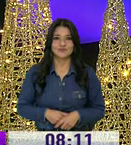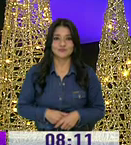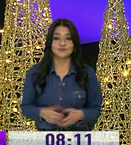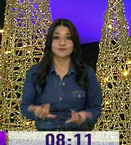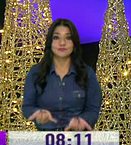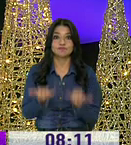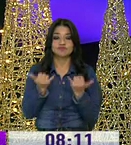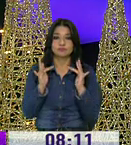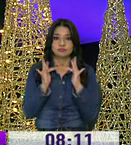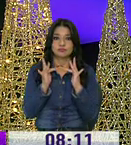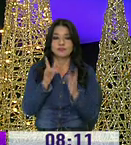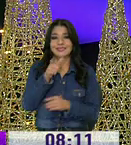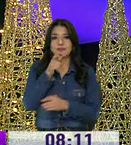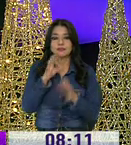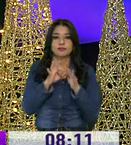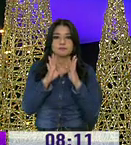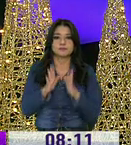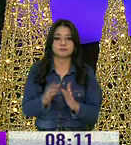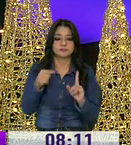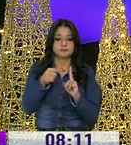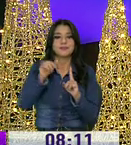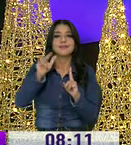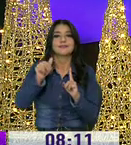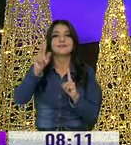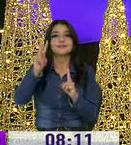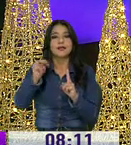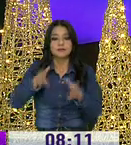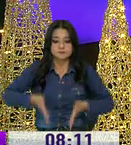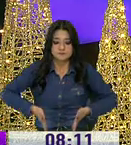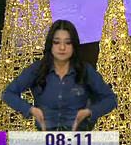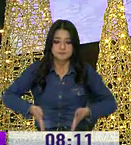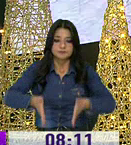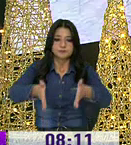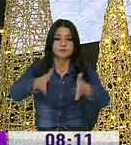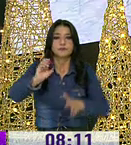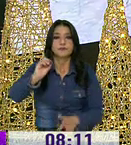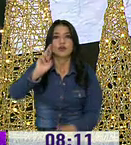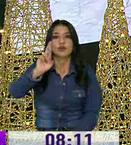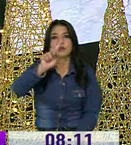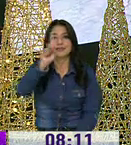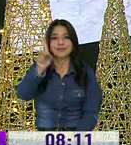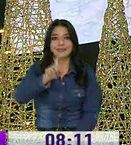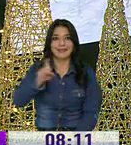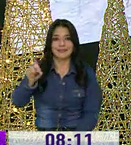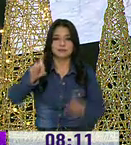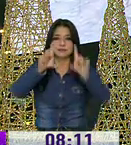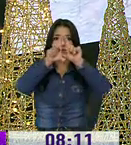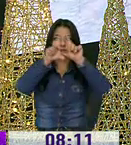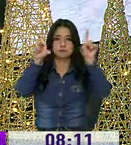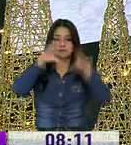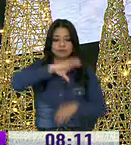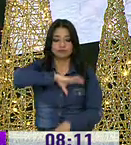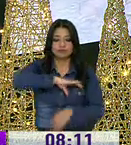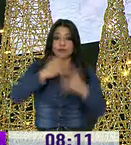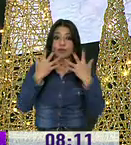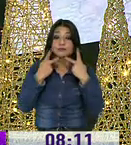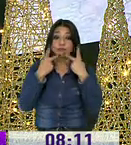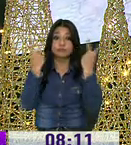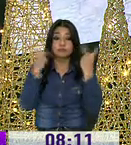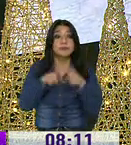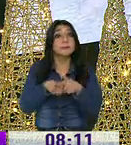Nos contactamos con nuestro compañero Iván Casamen, quien se encuentra en la avenida Teniente Hugo Ortiz. La empresa Metropolitana de Obras Públicas inició con